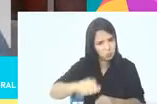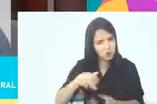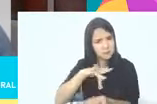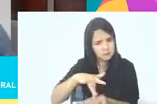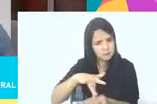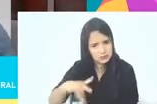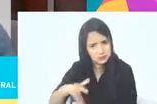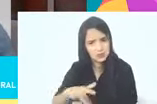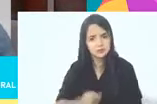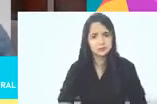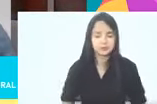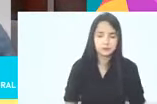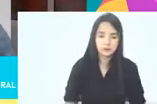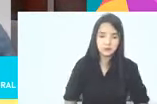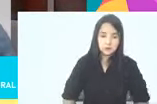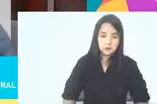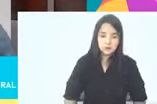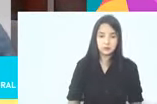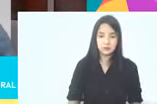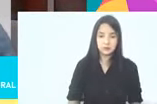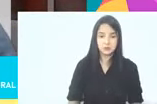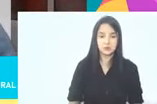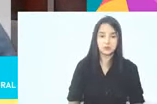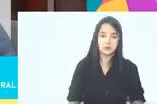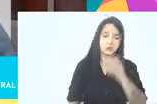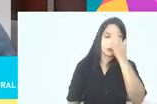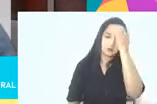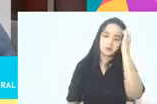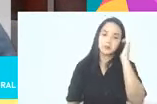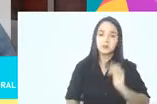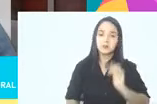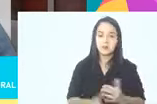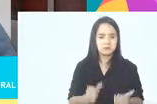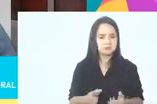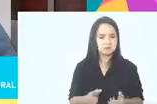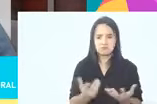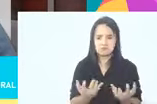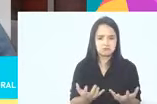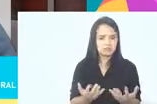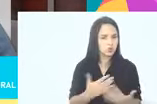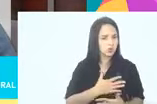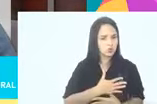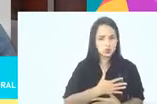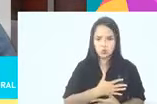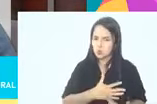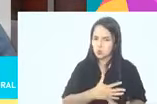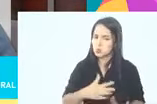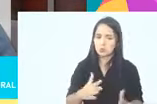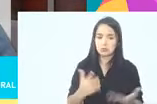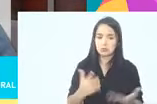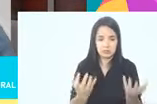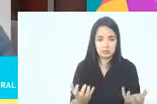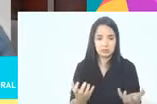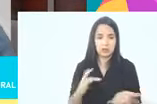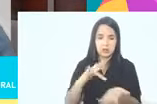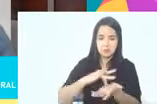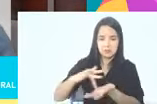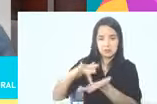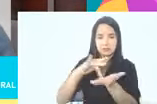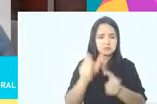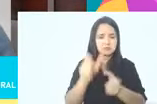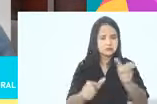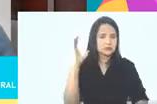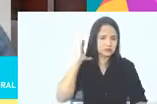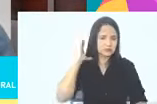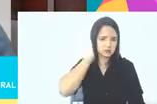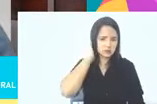Córdobas, reporta su presencia y ha sido importante, y es importante,